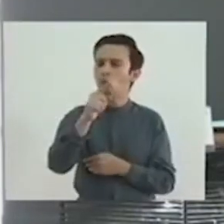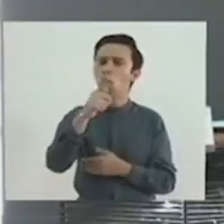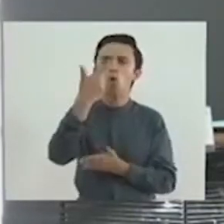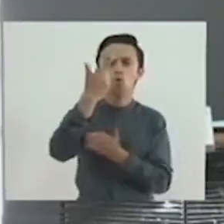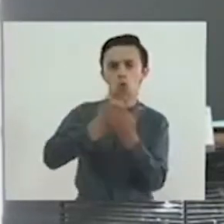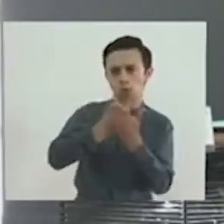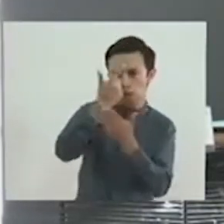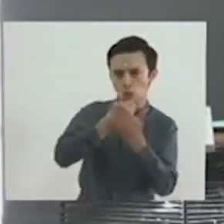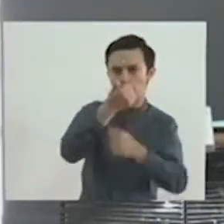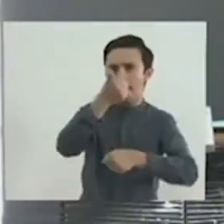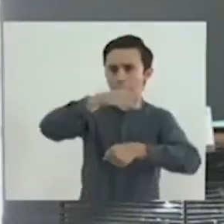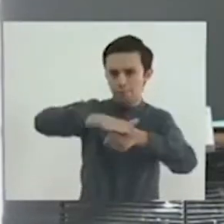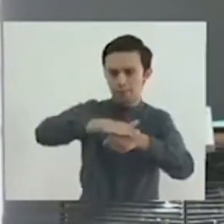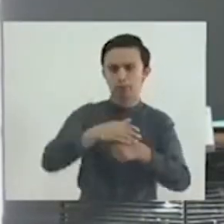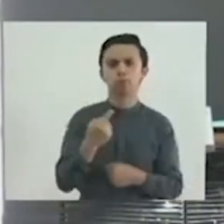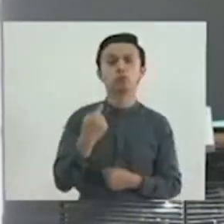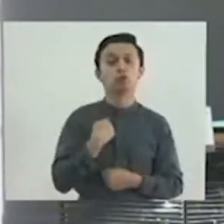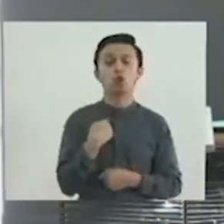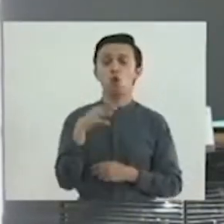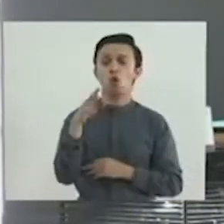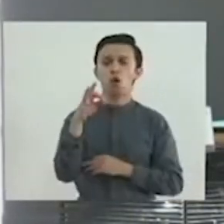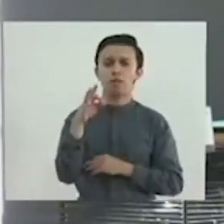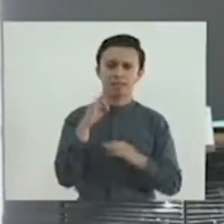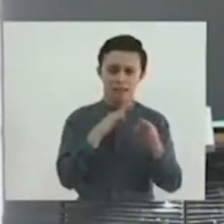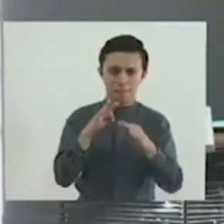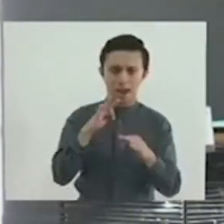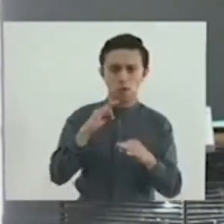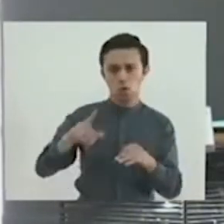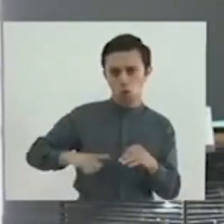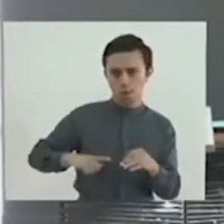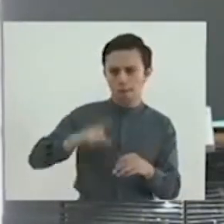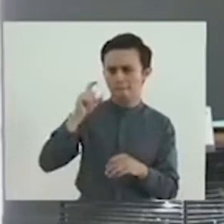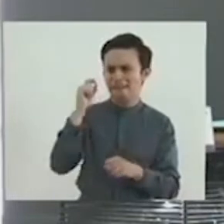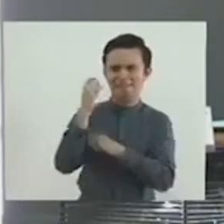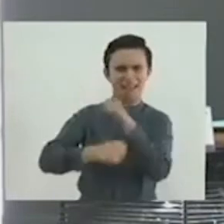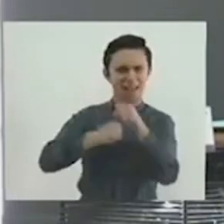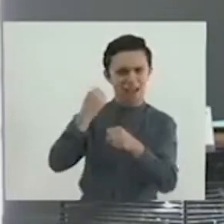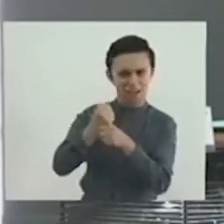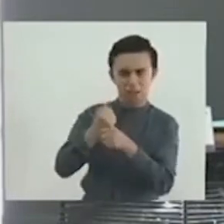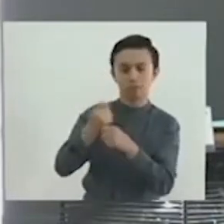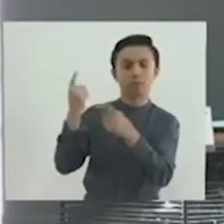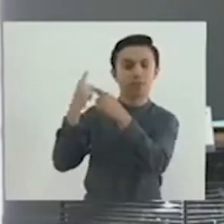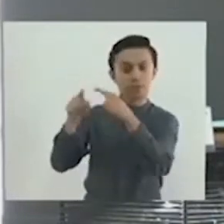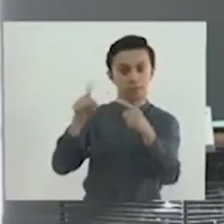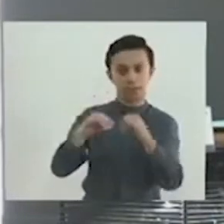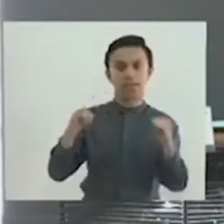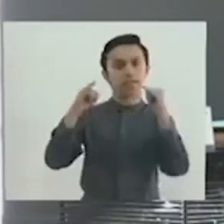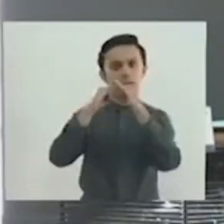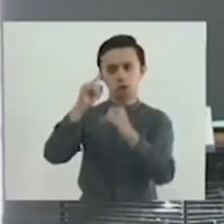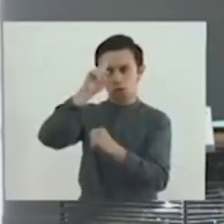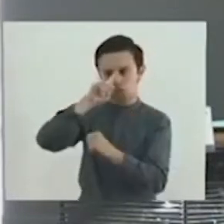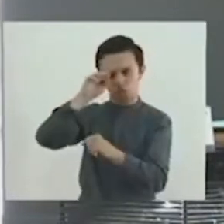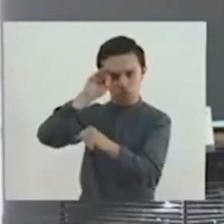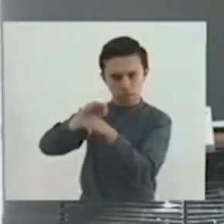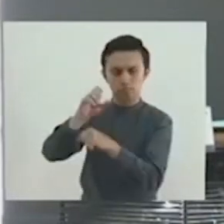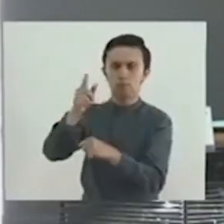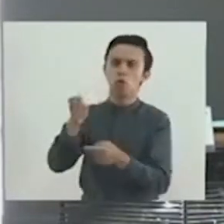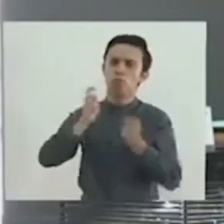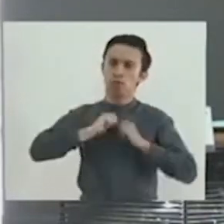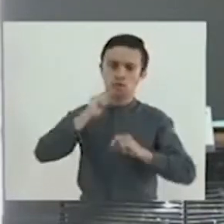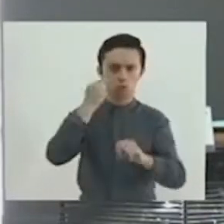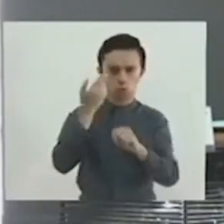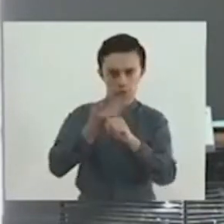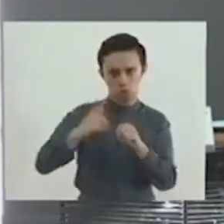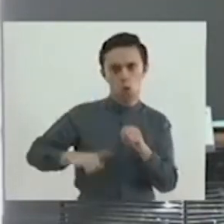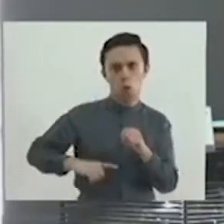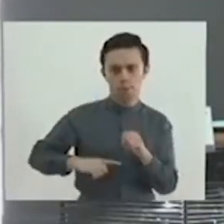una de las propuestas y que como tal está preparado para eso. ¿Cómo viste a contradictorio? Siempre se ha manifestado que no quiere que